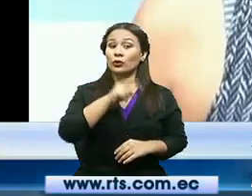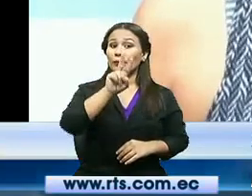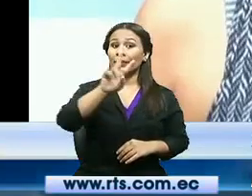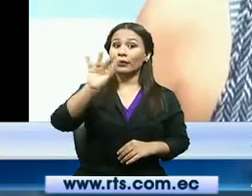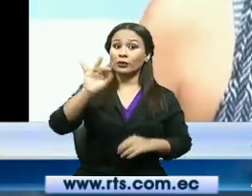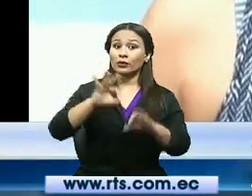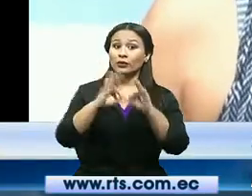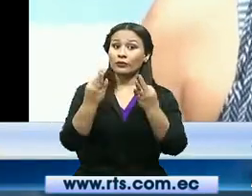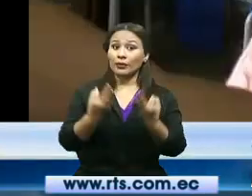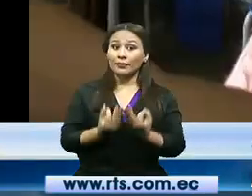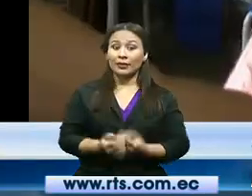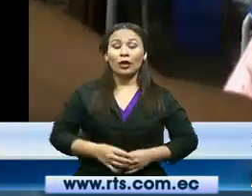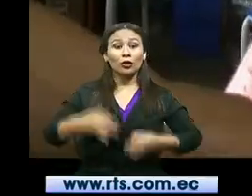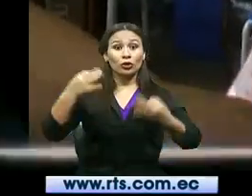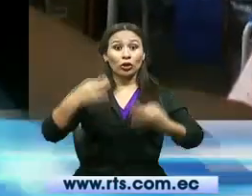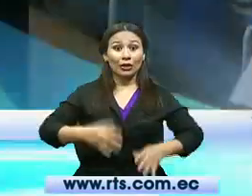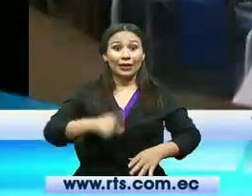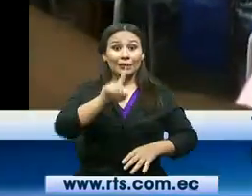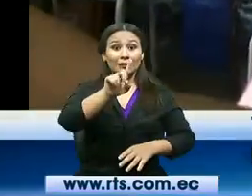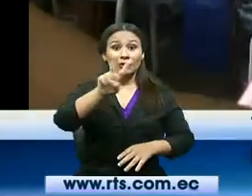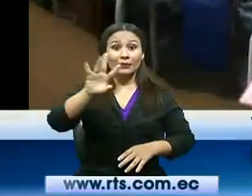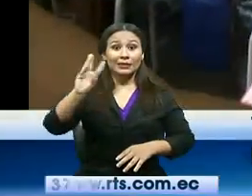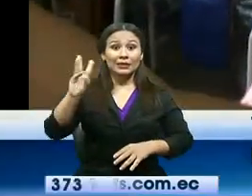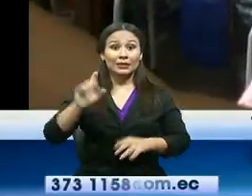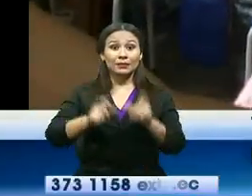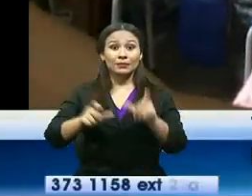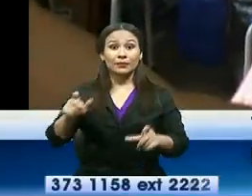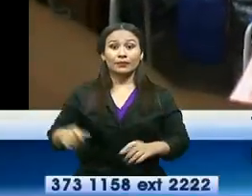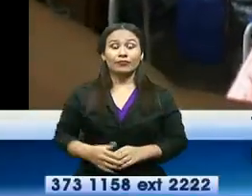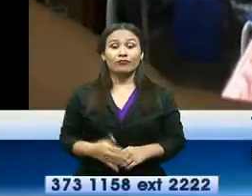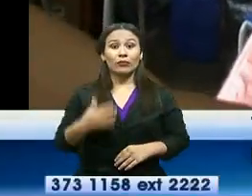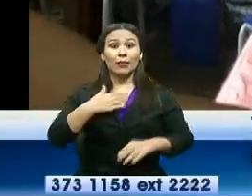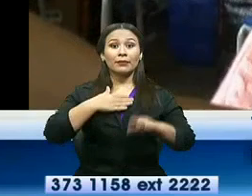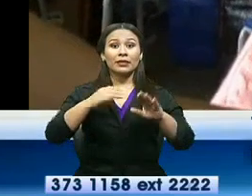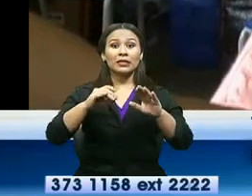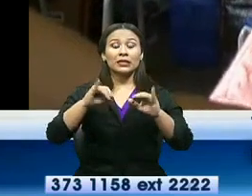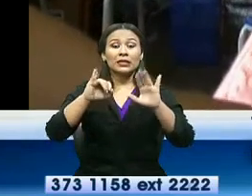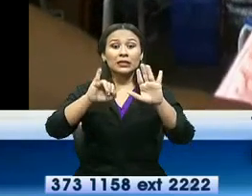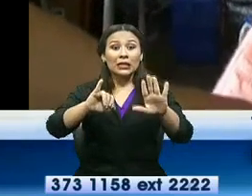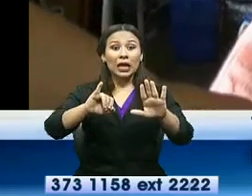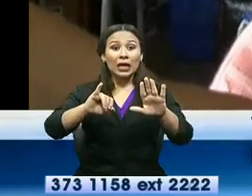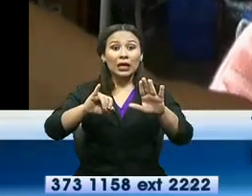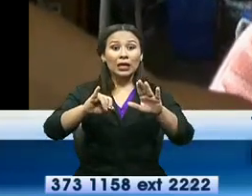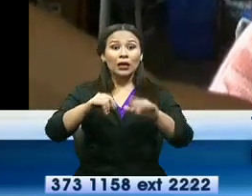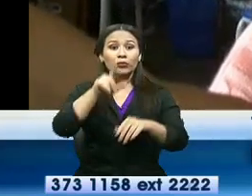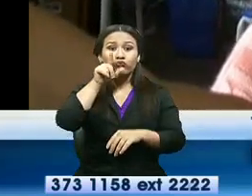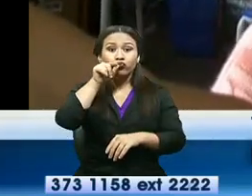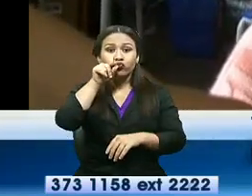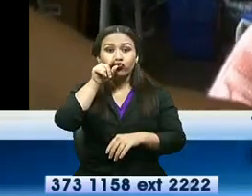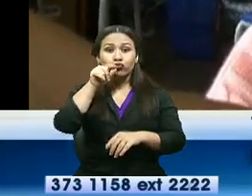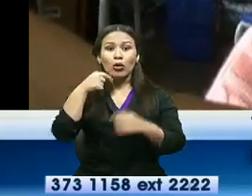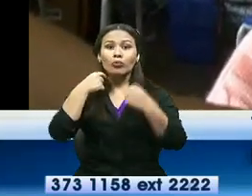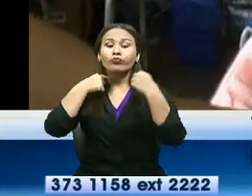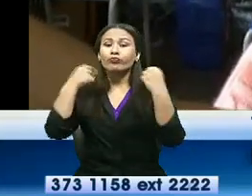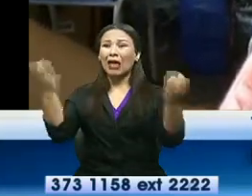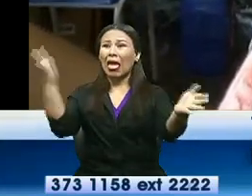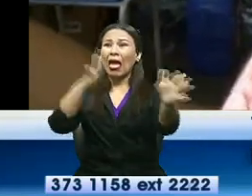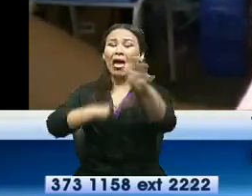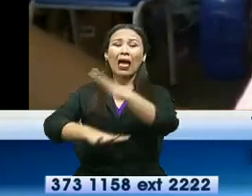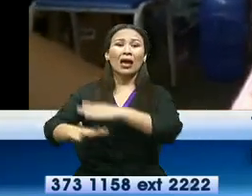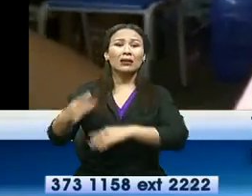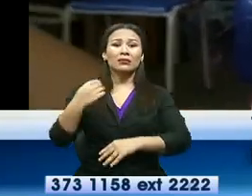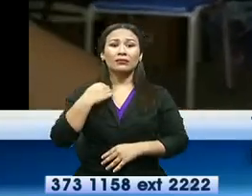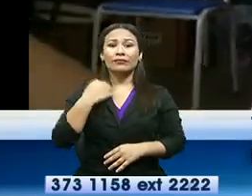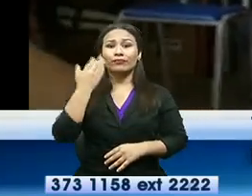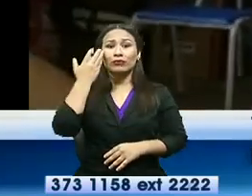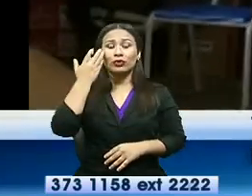alrededor de 107 personas. Mis animales, mis 6 cabecitas de gallina que tenía, se me perdieron. No sé si